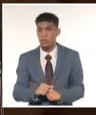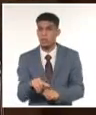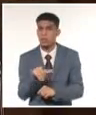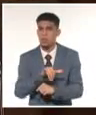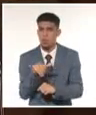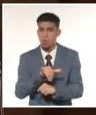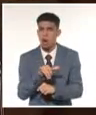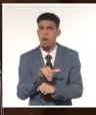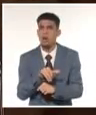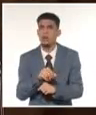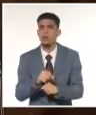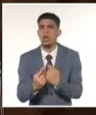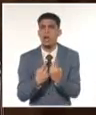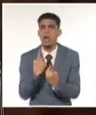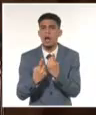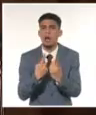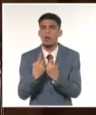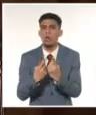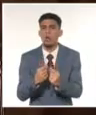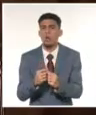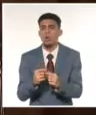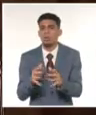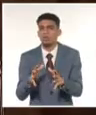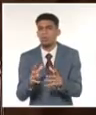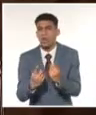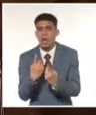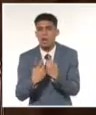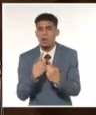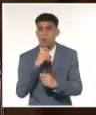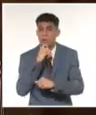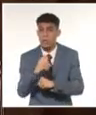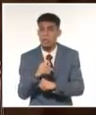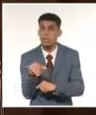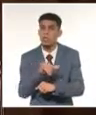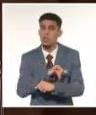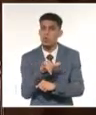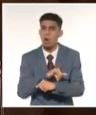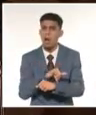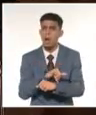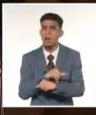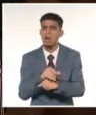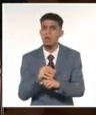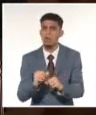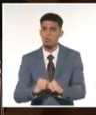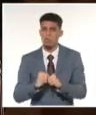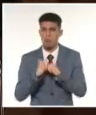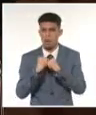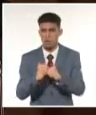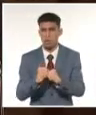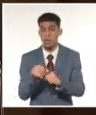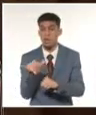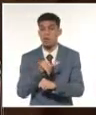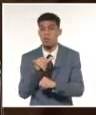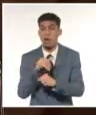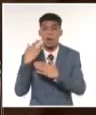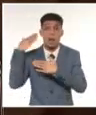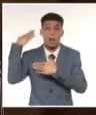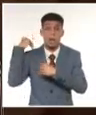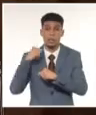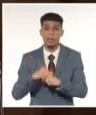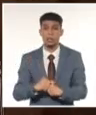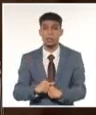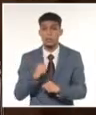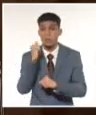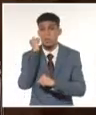descubierto ciertas entembleces del alma, también sacan a la luz nuestra fibra mambiza. Mientras más complejo